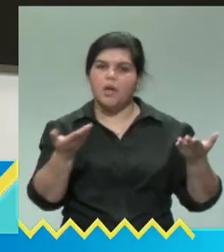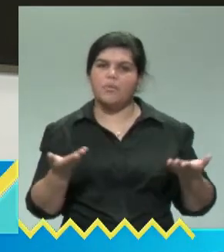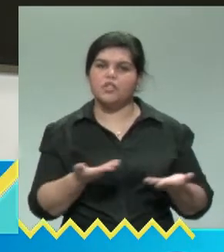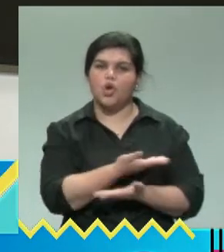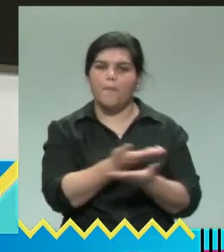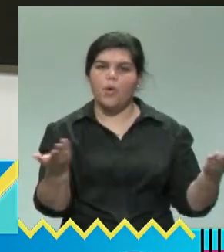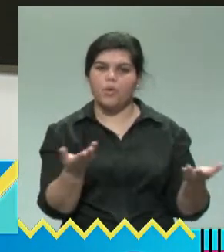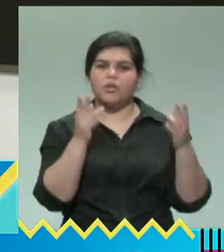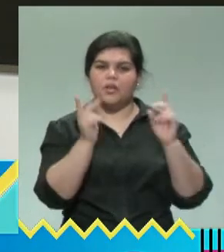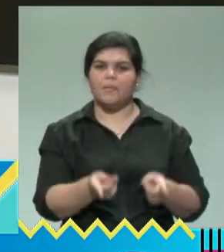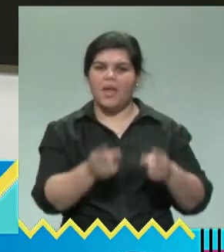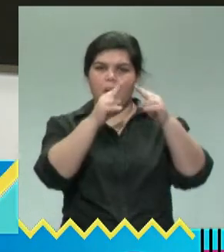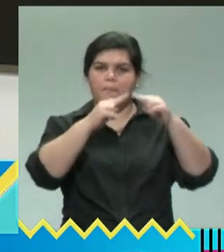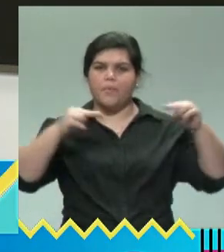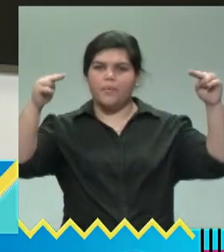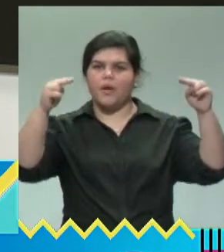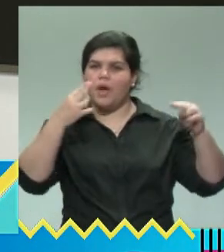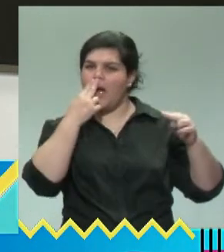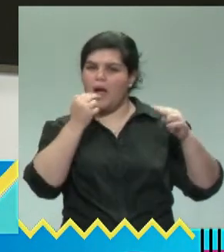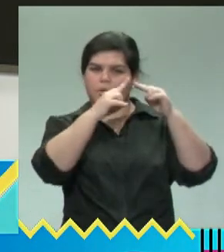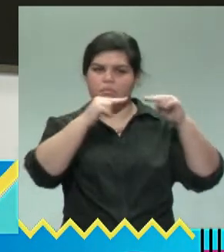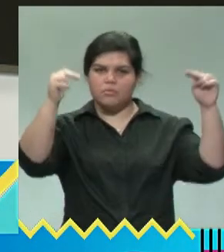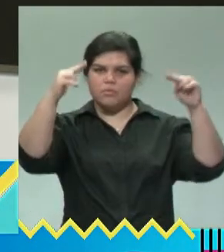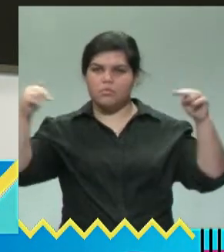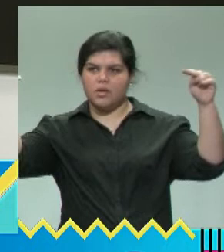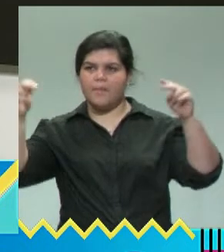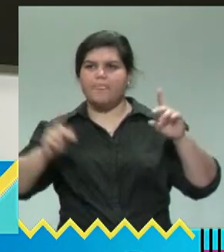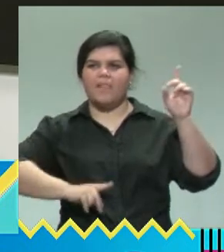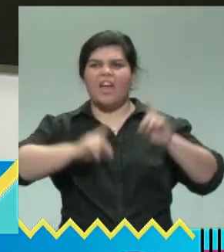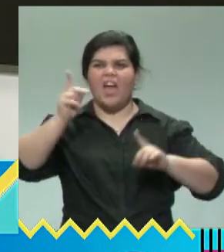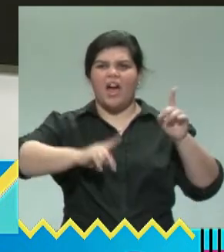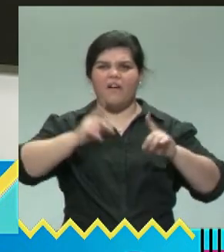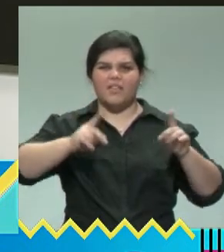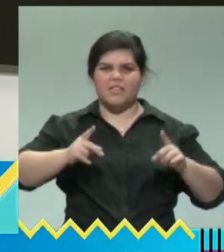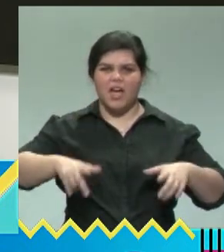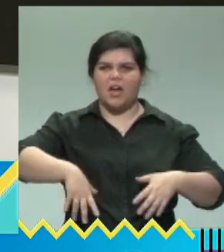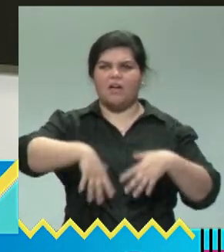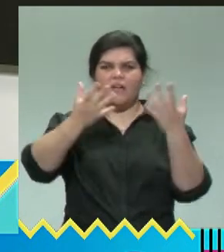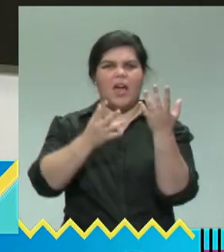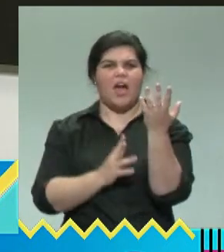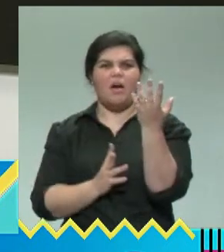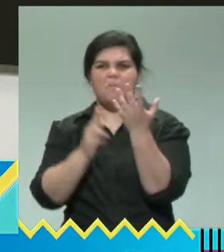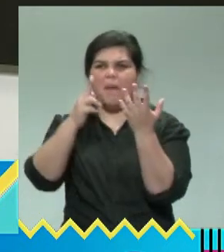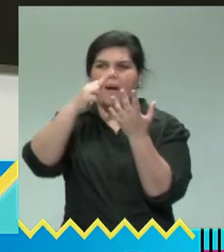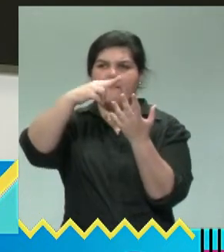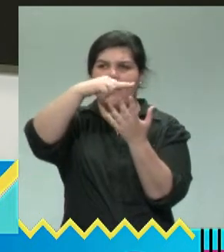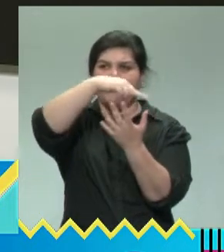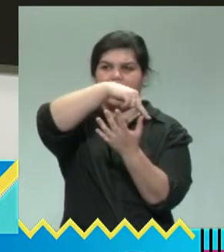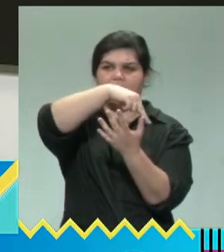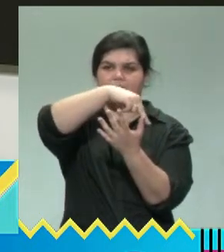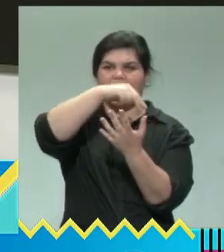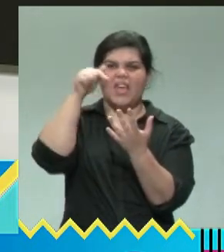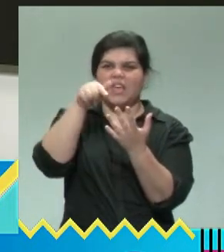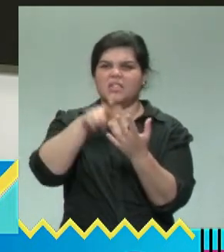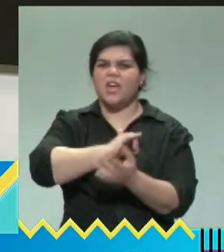el cableado público, se realizan podas a veces indiscriminadas o de mala manera, no estudiadas en algún punto. ¿Esas denuncias también